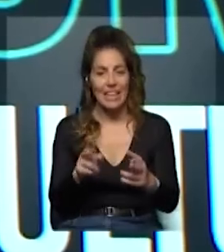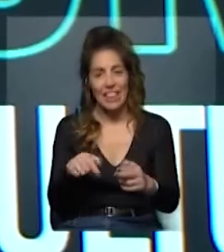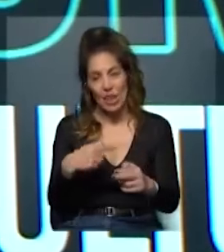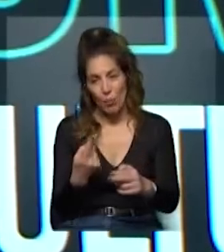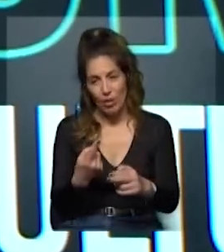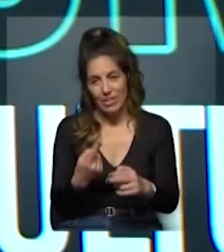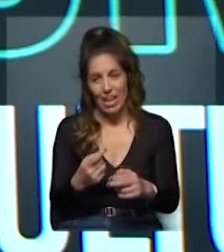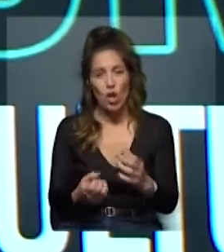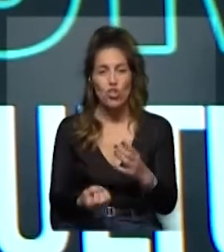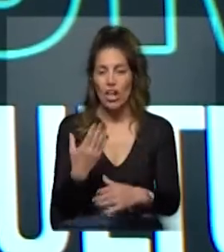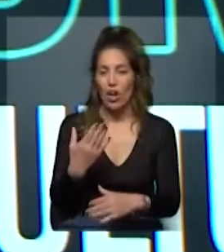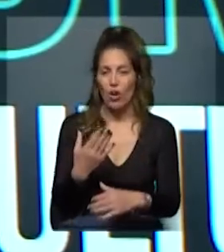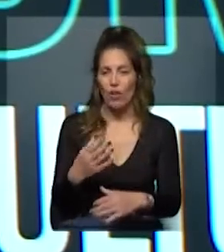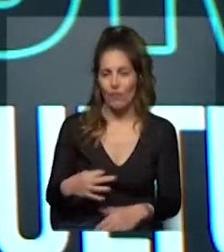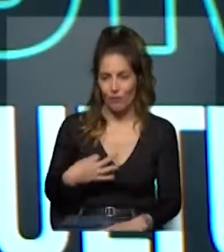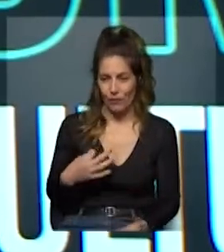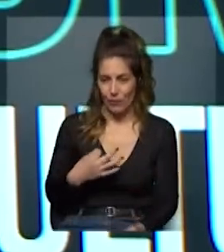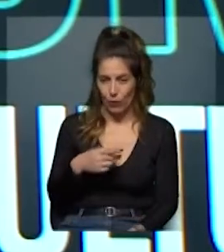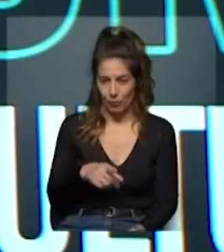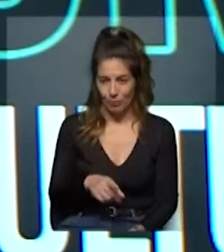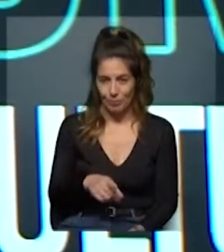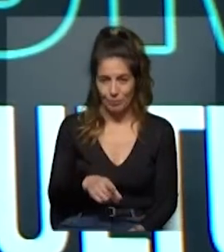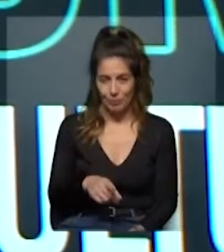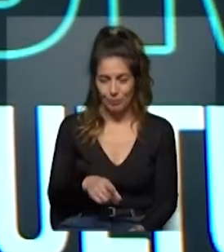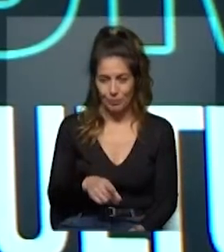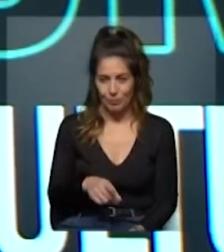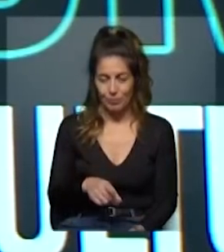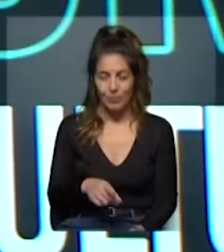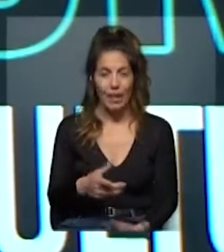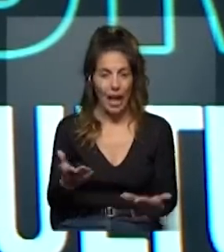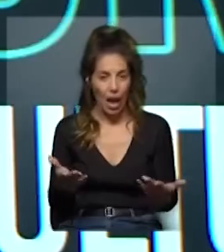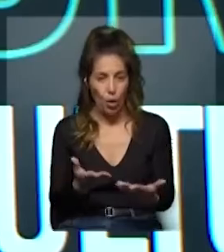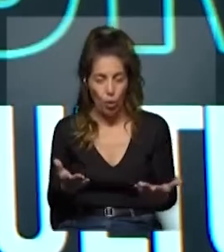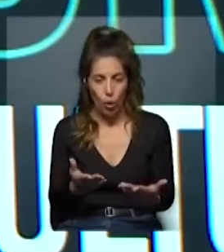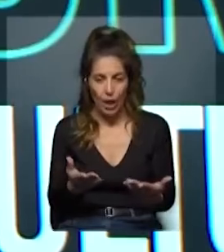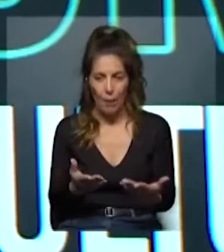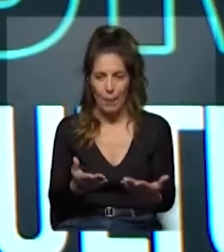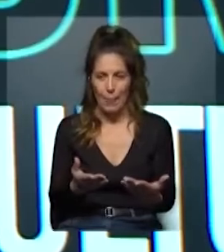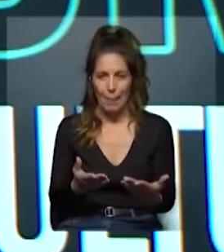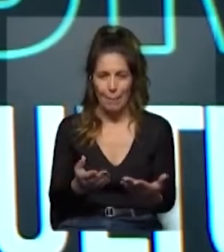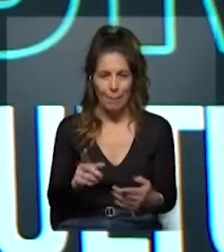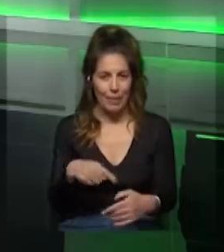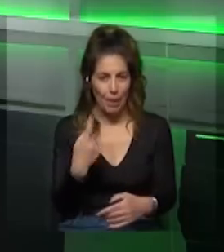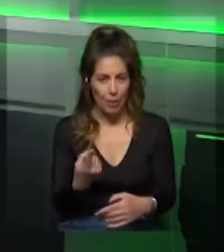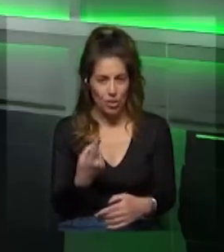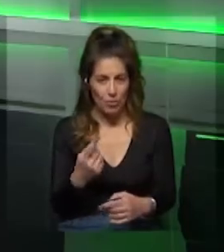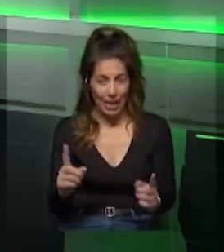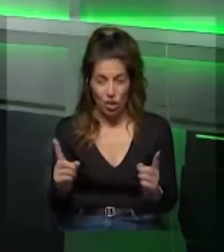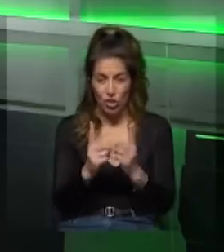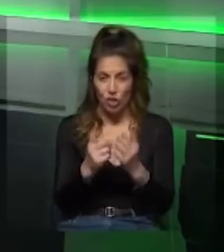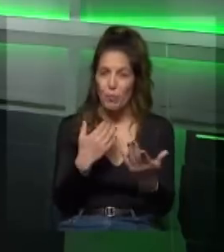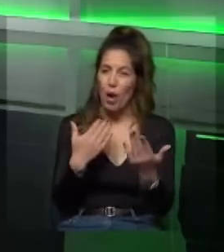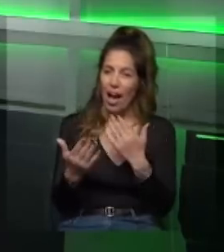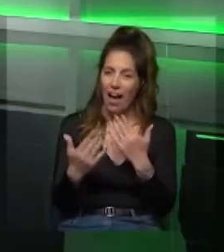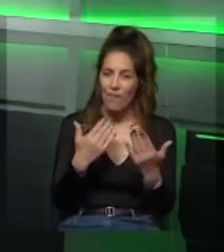él lo lo sacó estando vivo eh Y bueno Y si te parece en en la próxima vez que nos encontremos hablamos